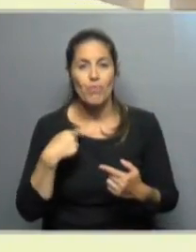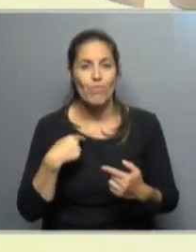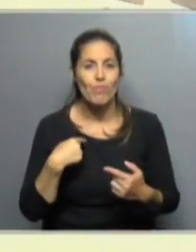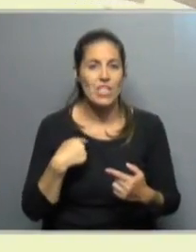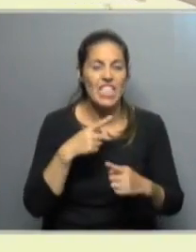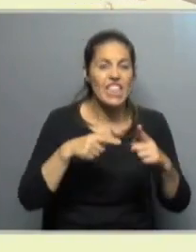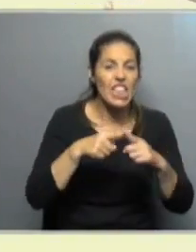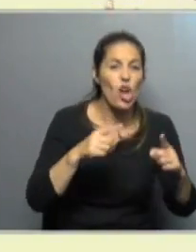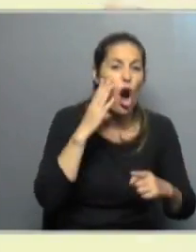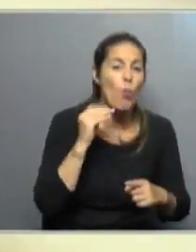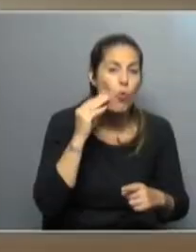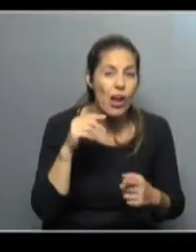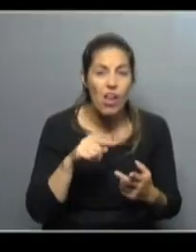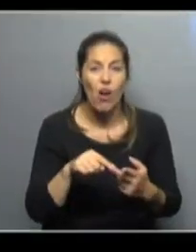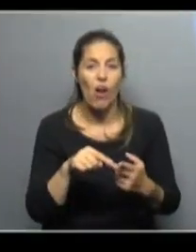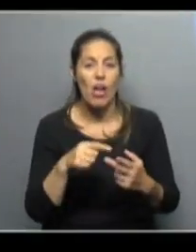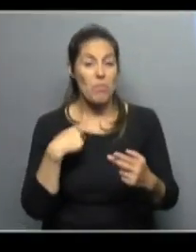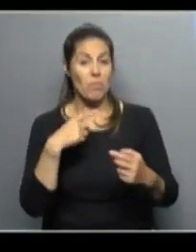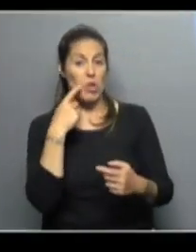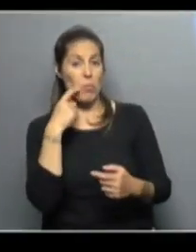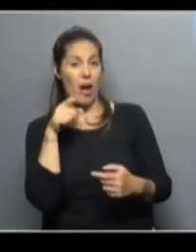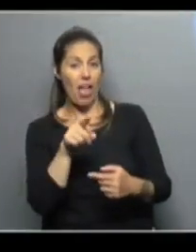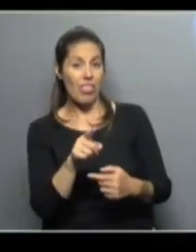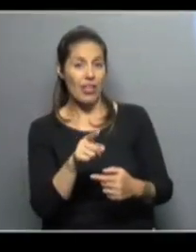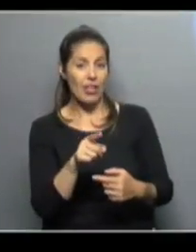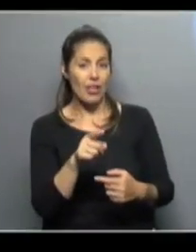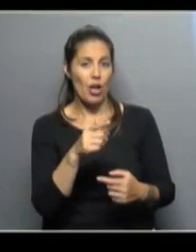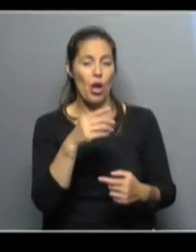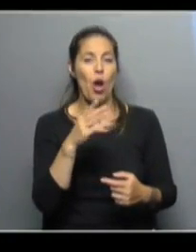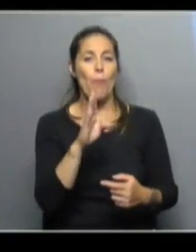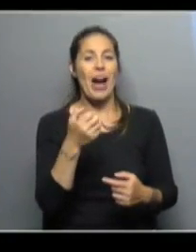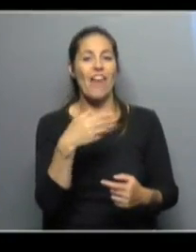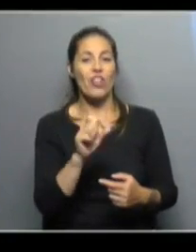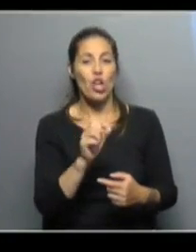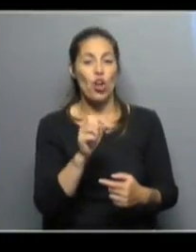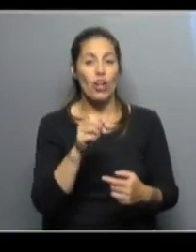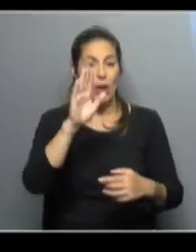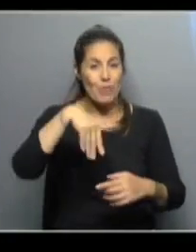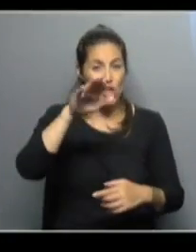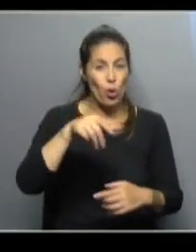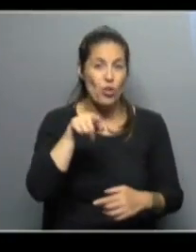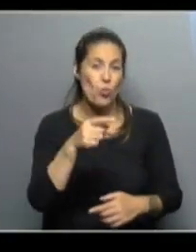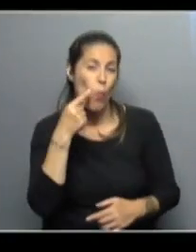soy mi tío abuelo, ¿no? Es mi padre, tenemos el caso de Pablo Sobrino, que pintó a su padre, ¿no?